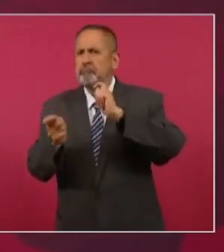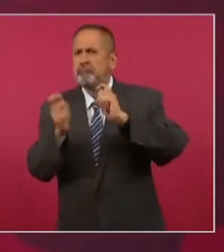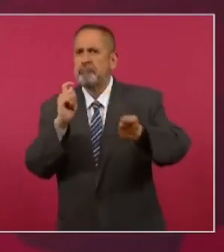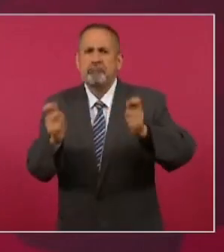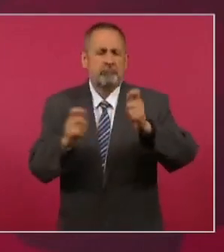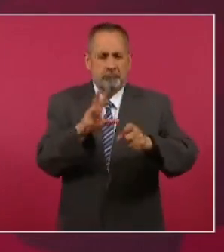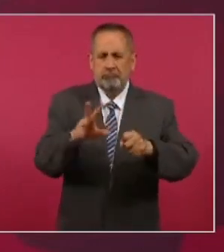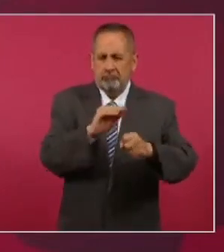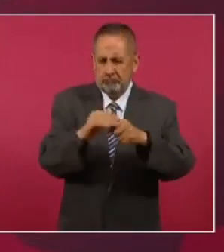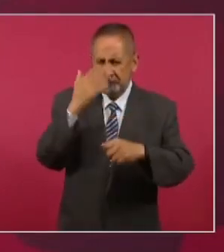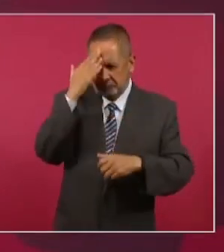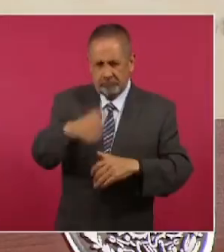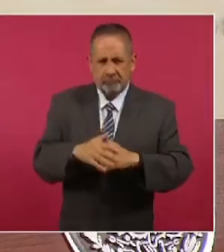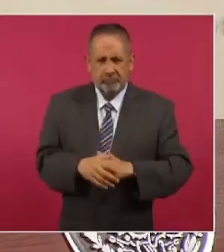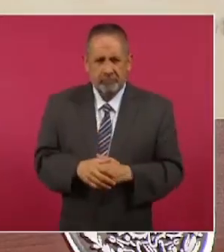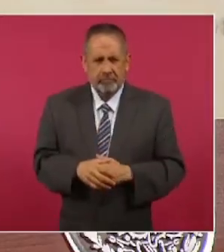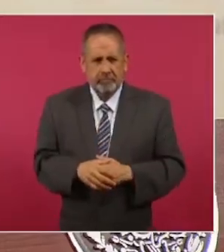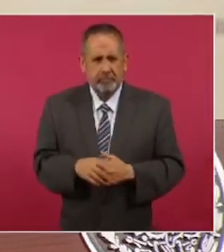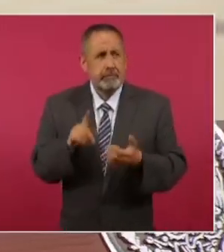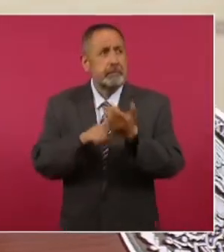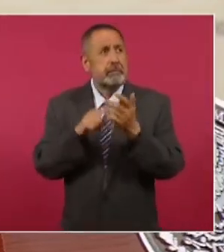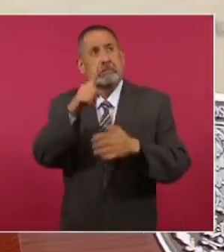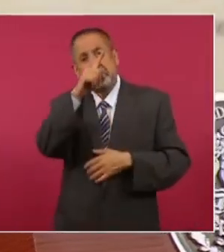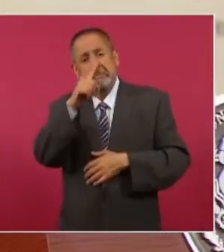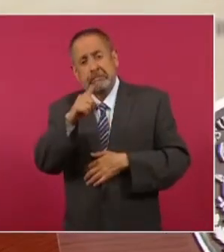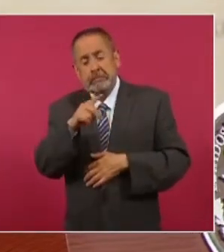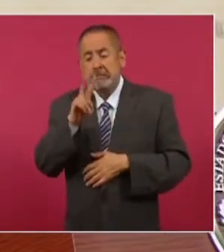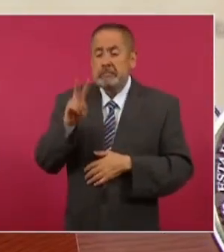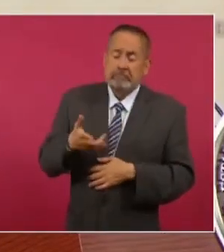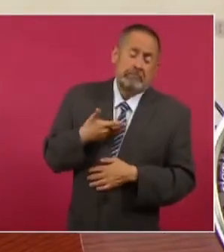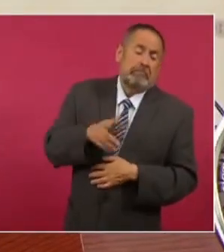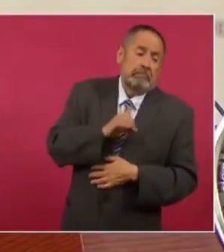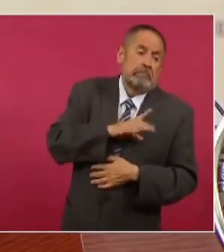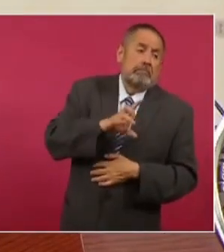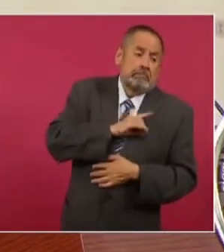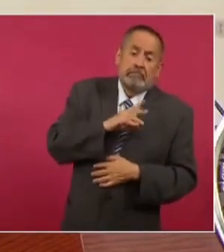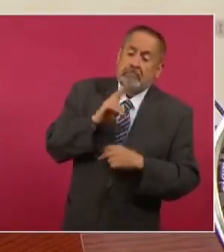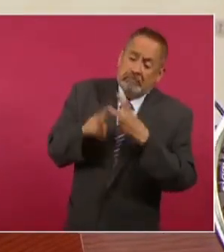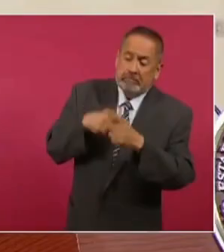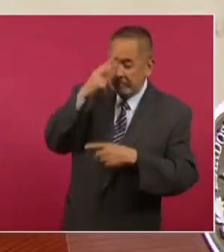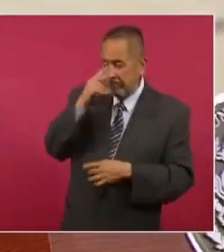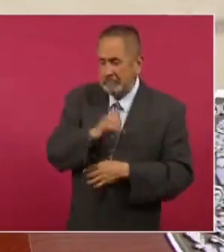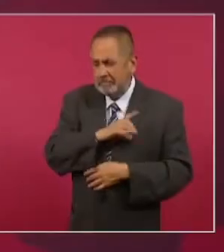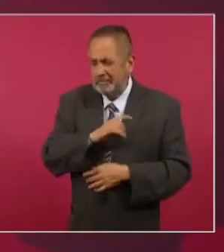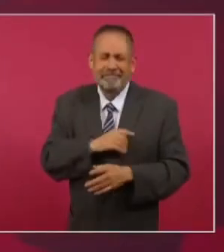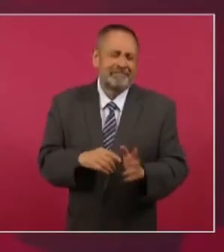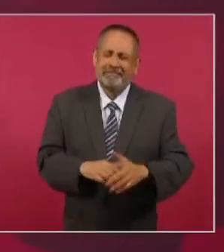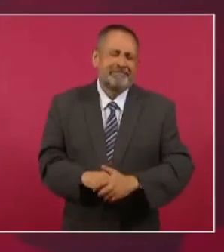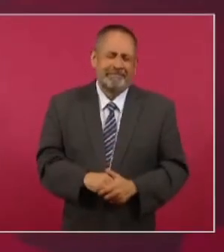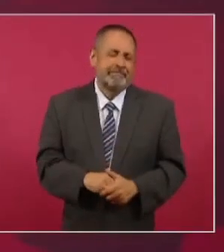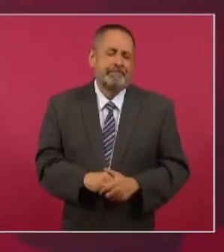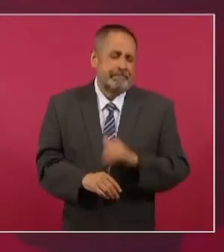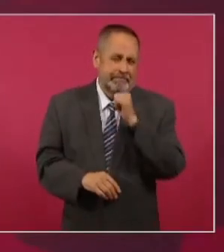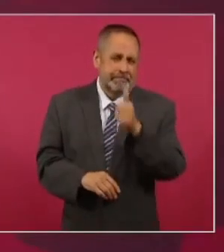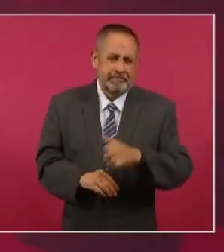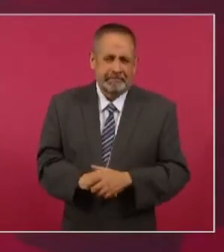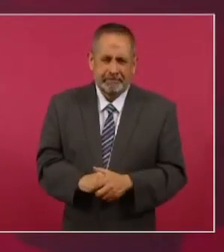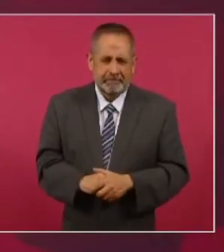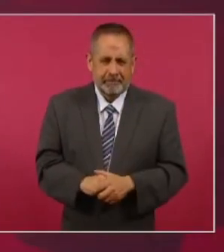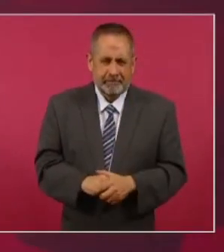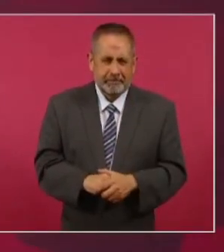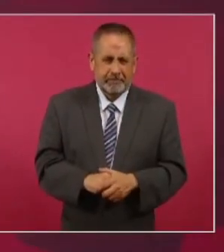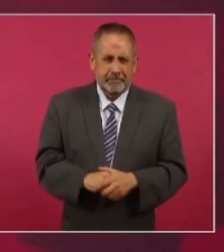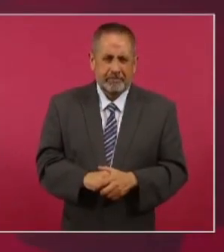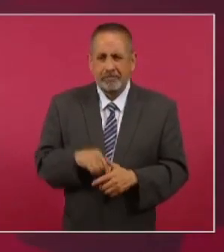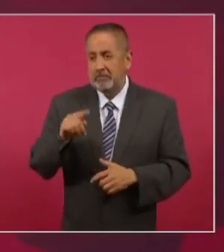tengan miedo no es que haya la realidad